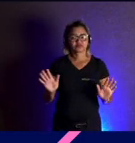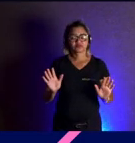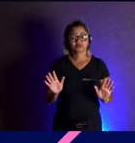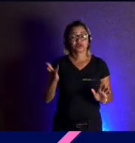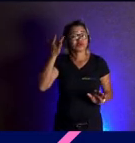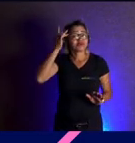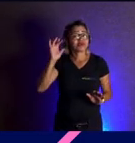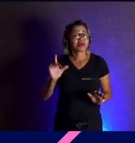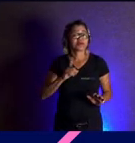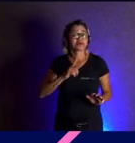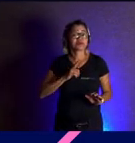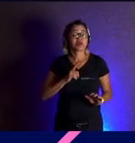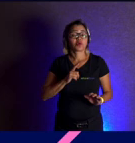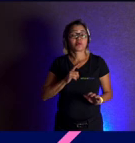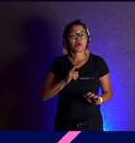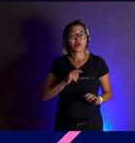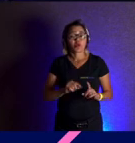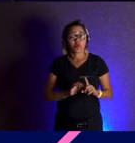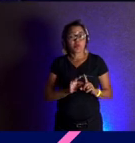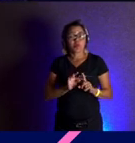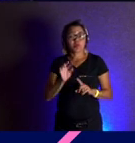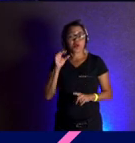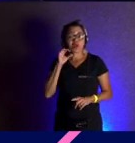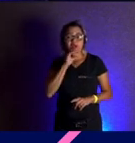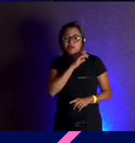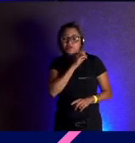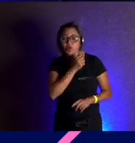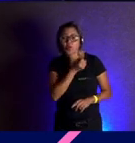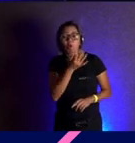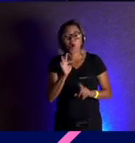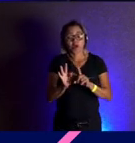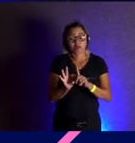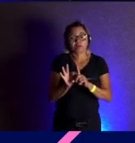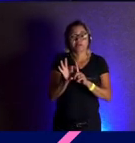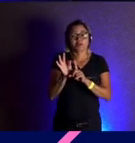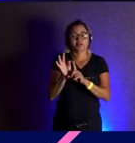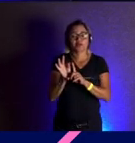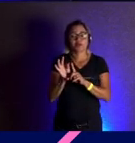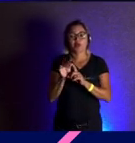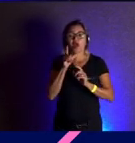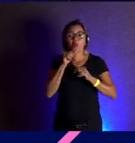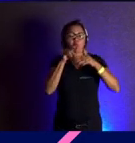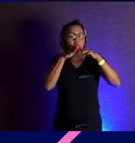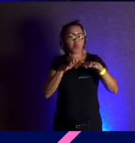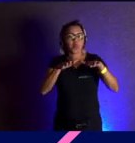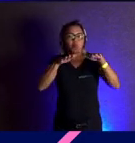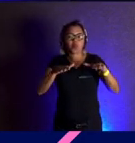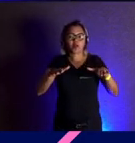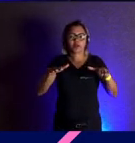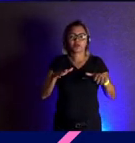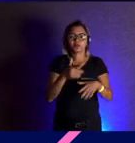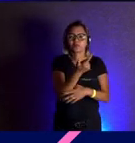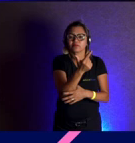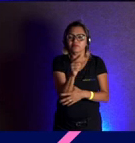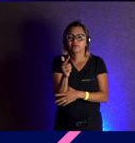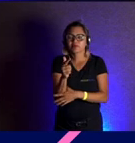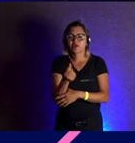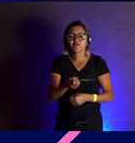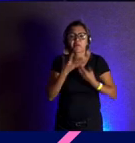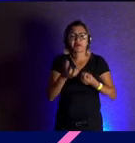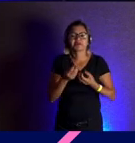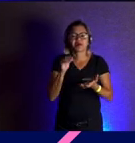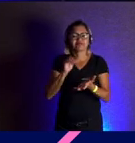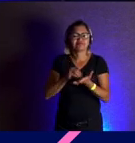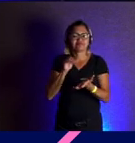calor o no sabemos cuál es la temperatura del océano. No existe la data. Y como no existe y no tenemos series